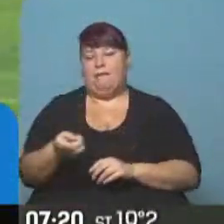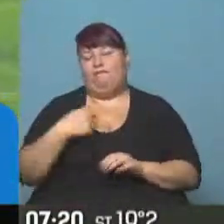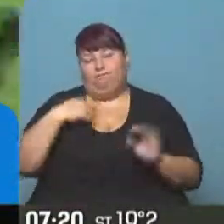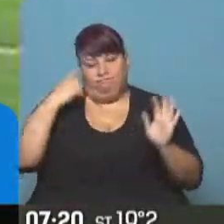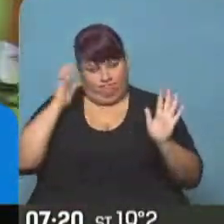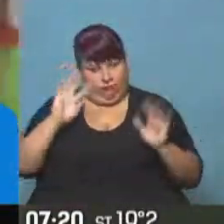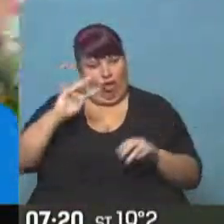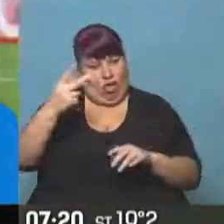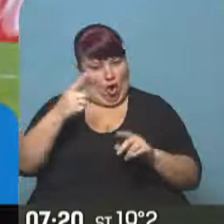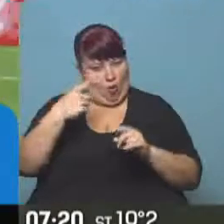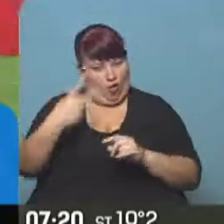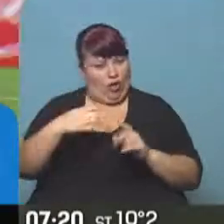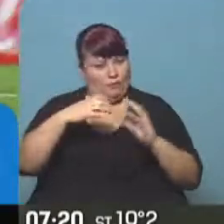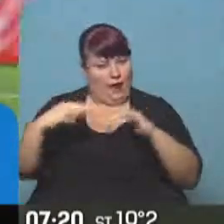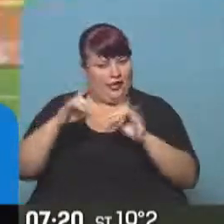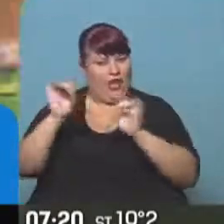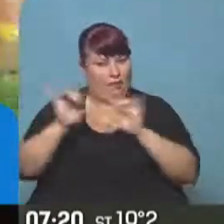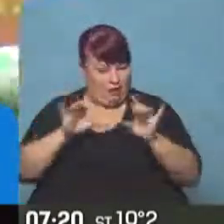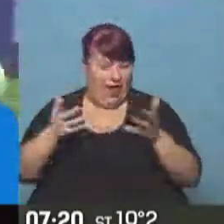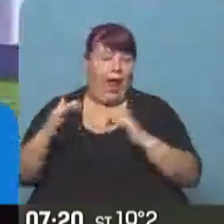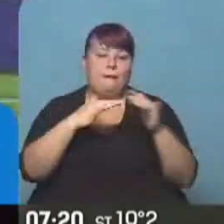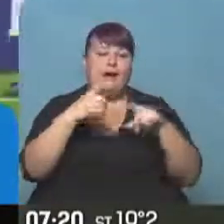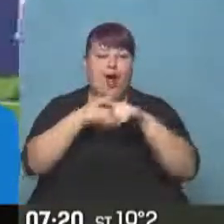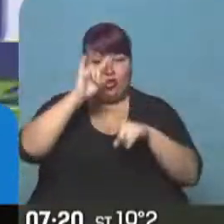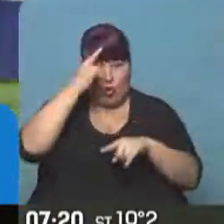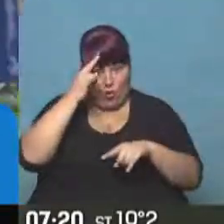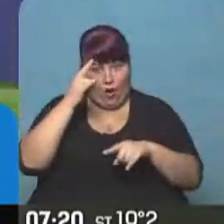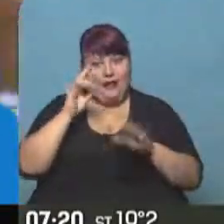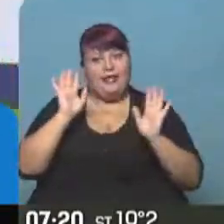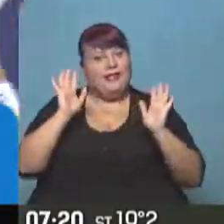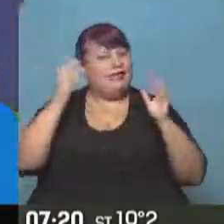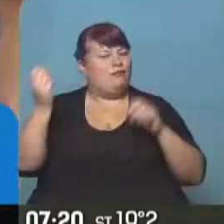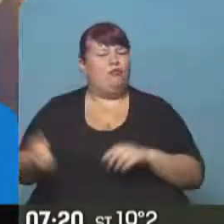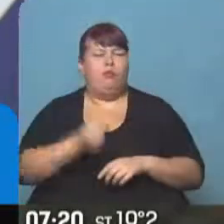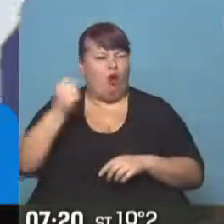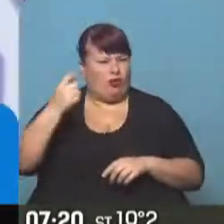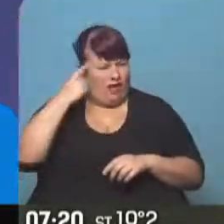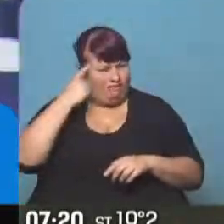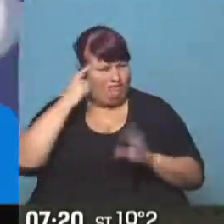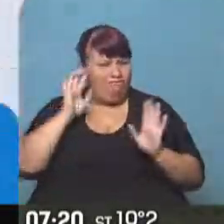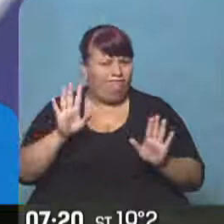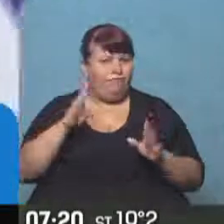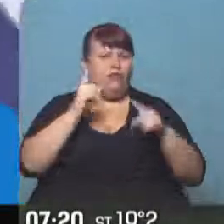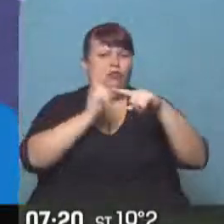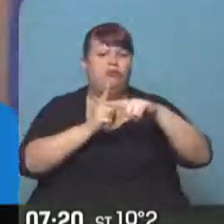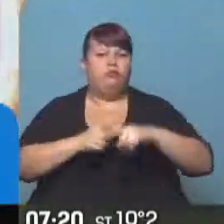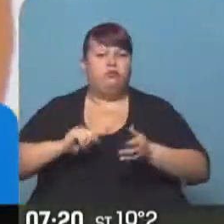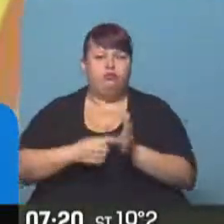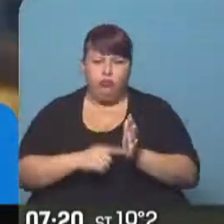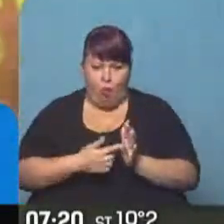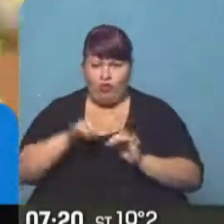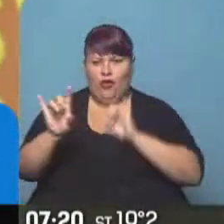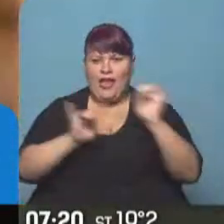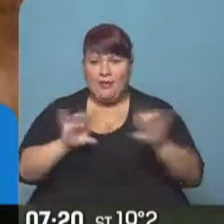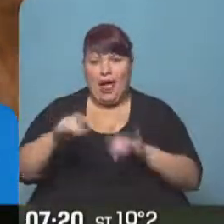diría, la doble fecha de eliminatorias. Claro que el partido ante Uruguay se torna decisivo teniendo en cuenta la sumatoria de puntos en esta